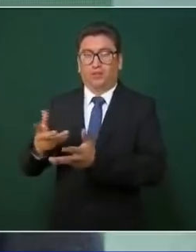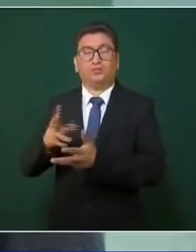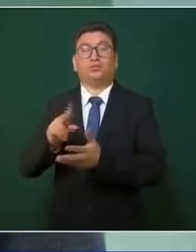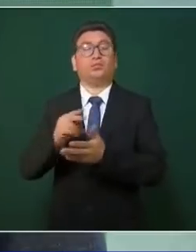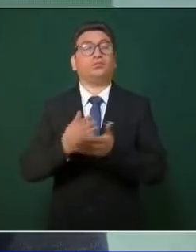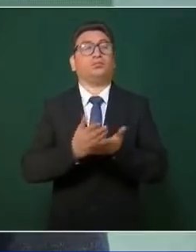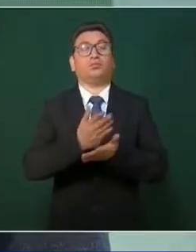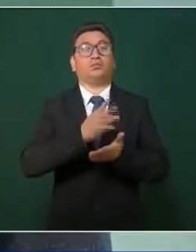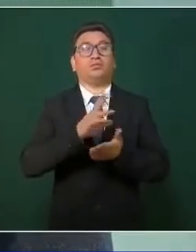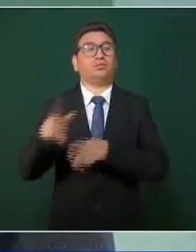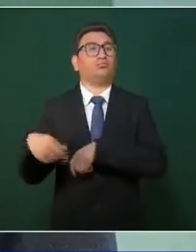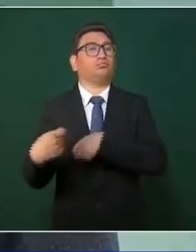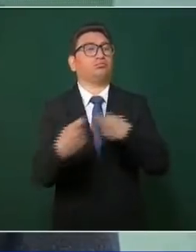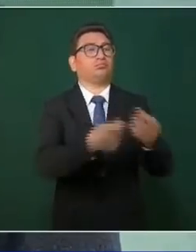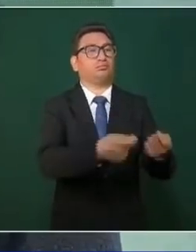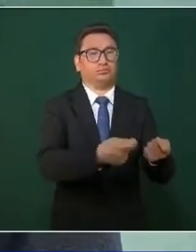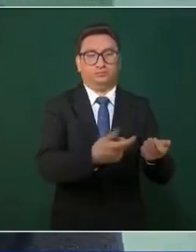interviniera